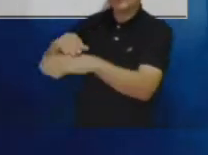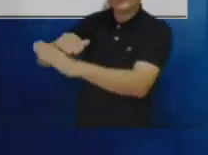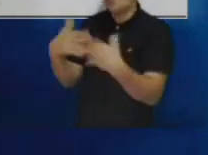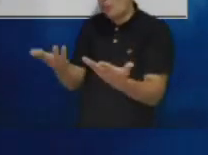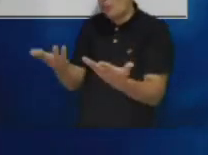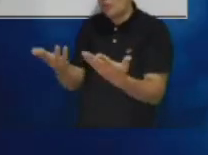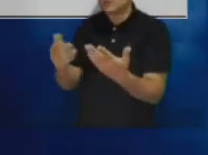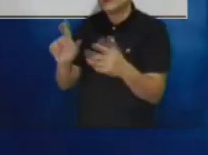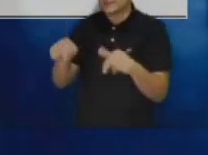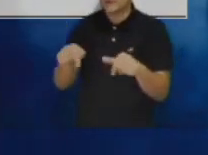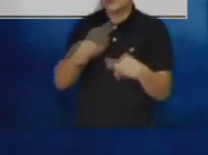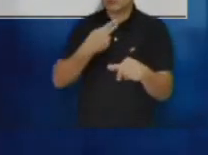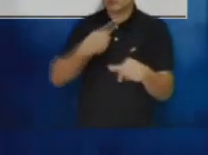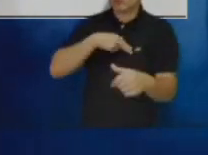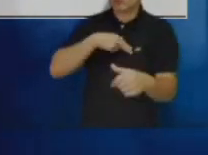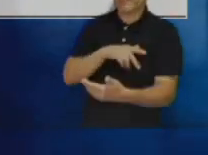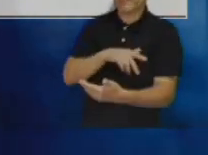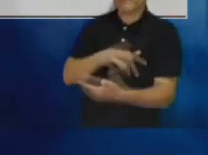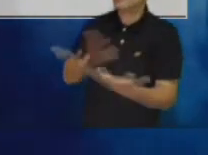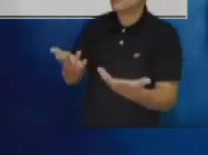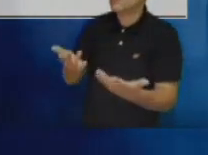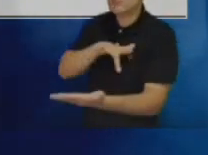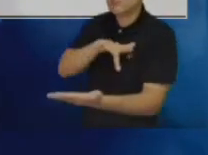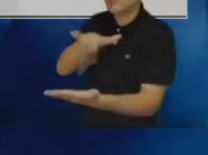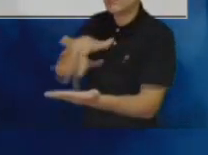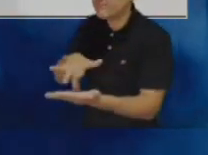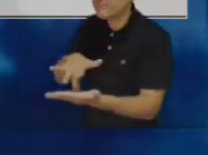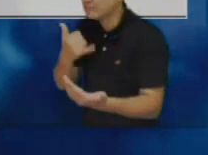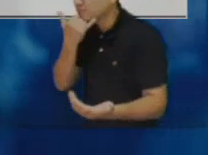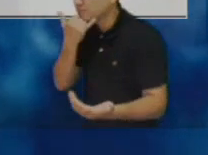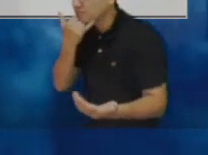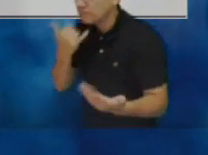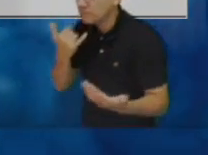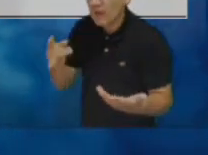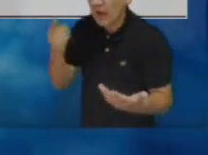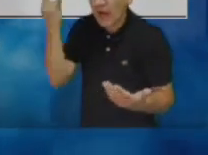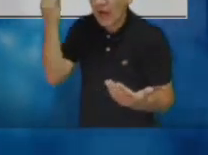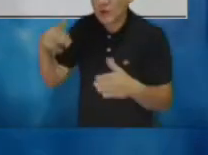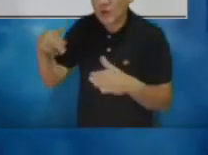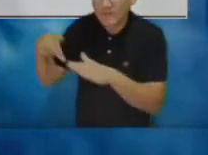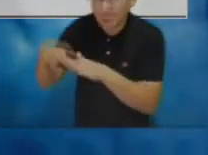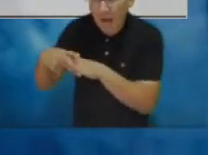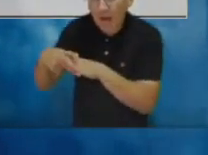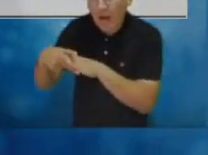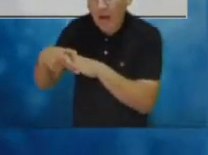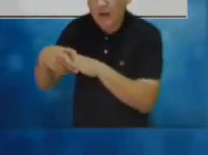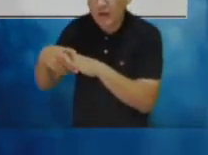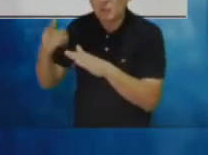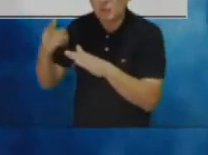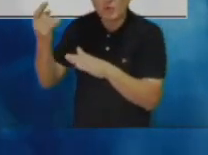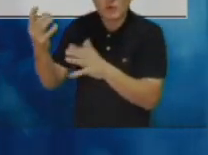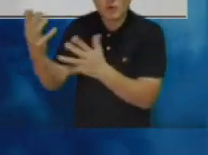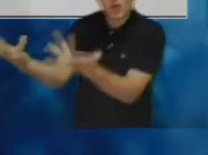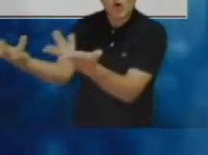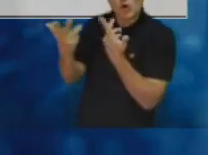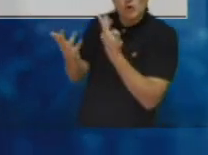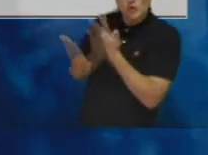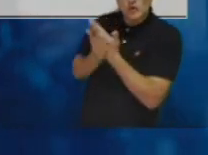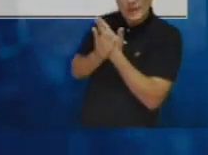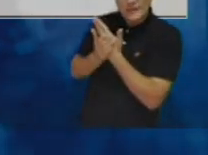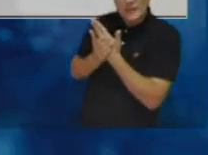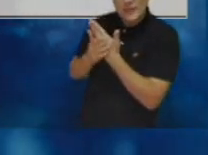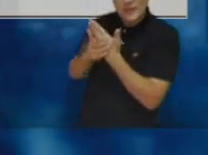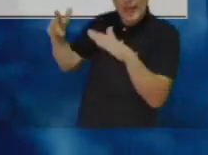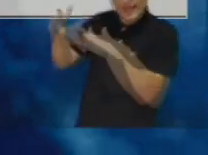cuando vemos que existe alguna interferencia, se reporta a nosotros. Siempre buscamos